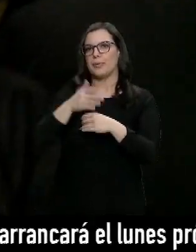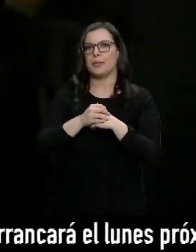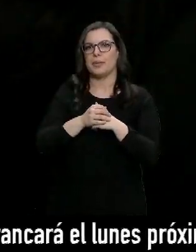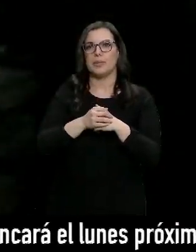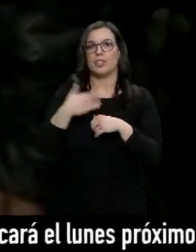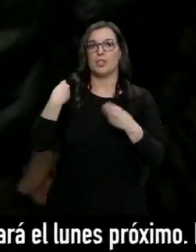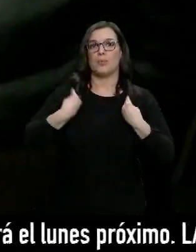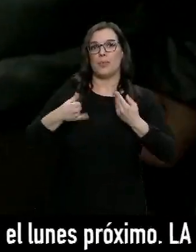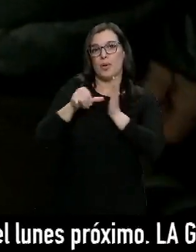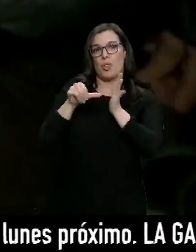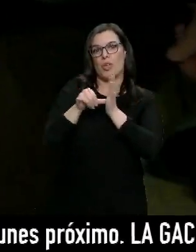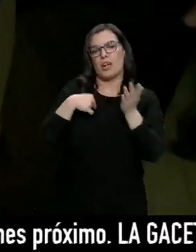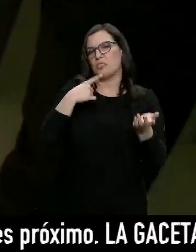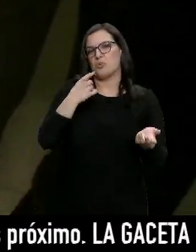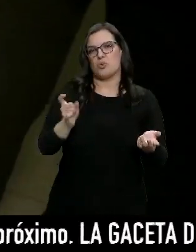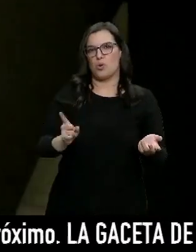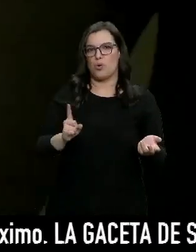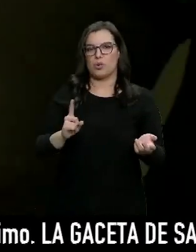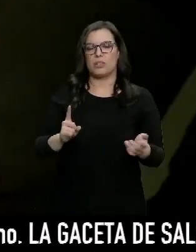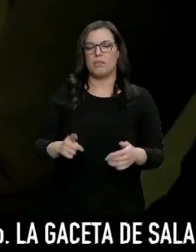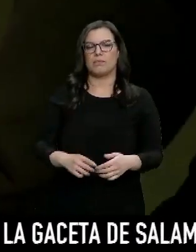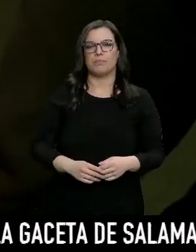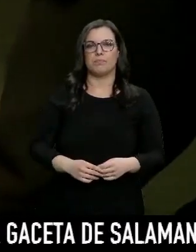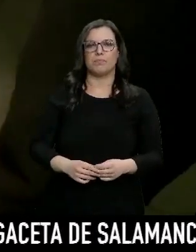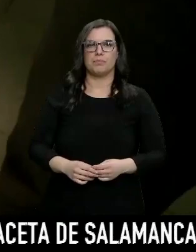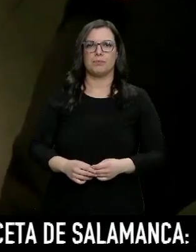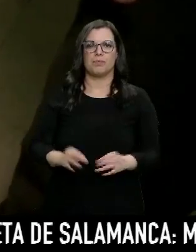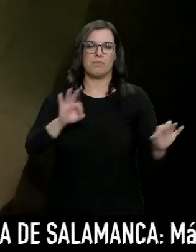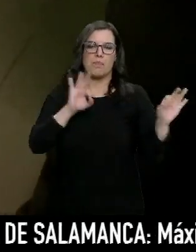aquí cerquita, entonces no me cuesta nada